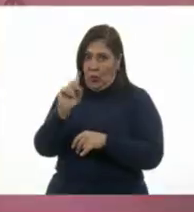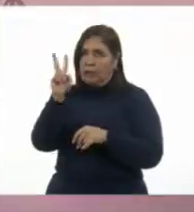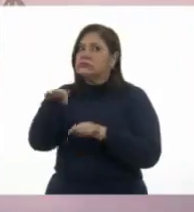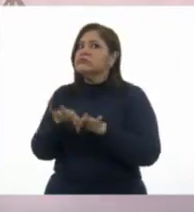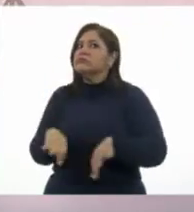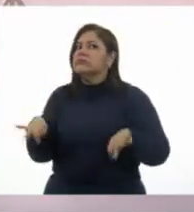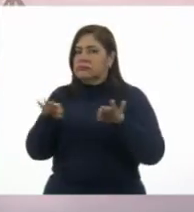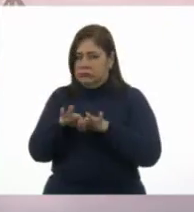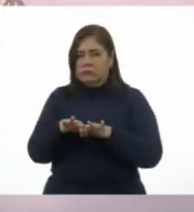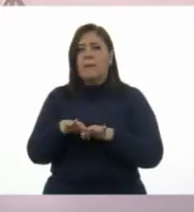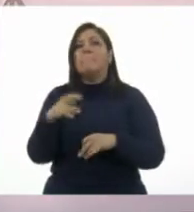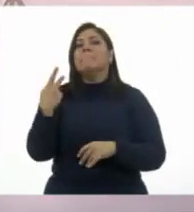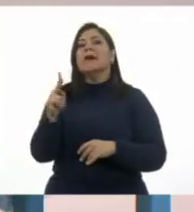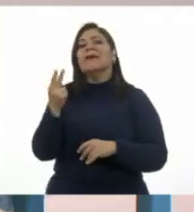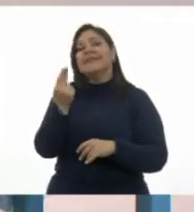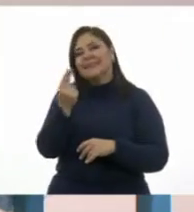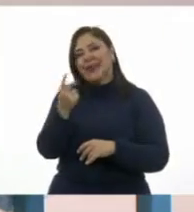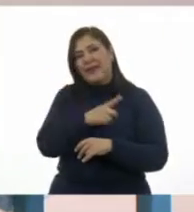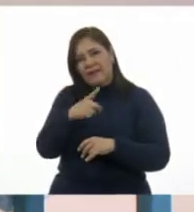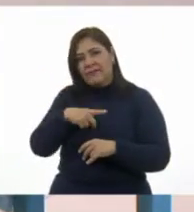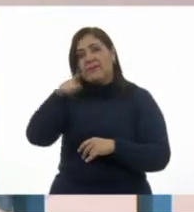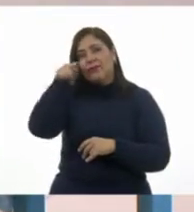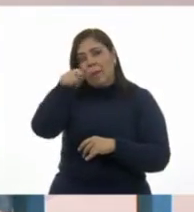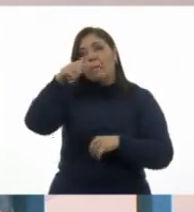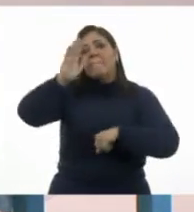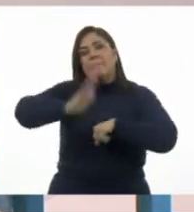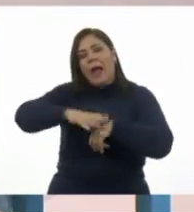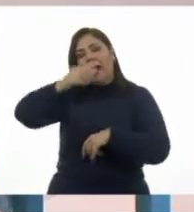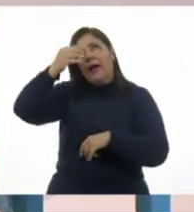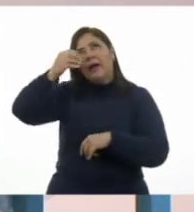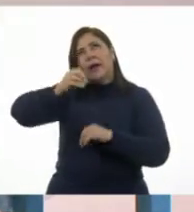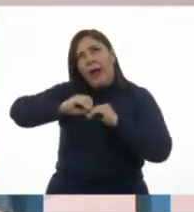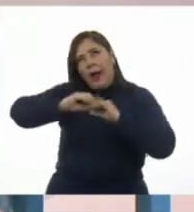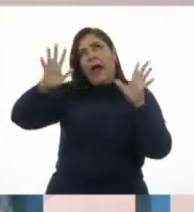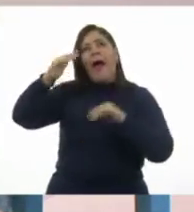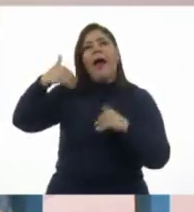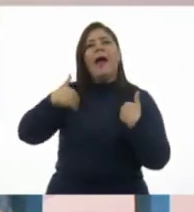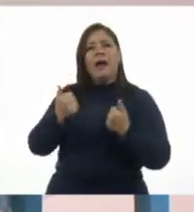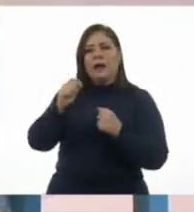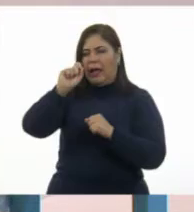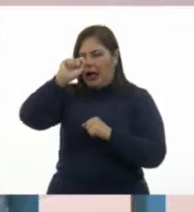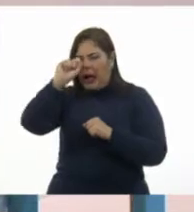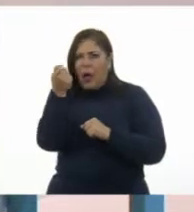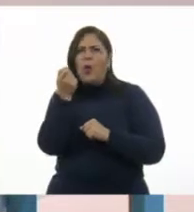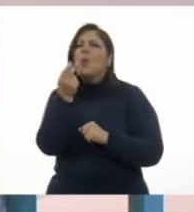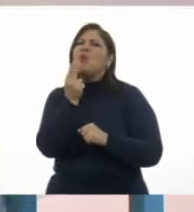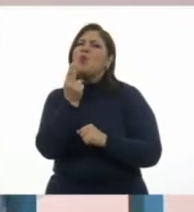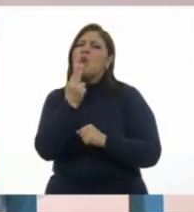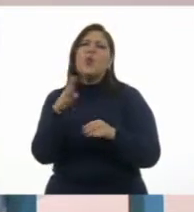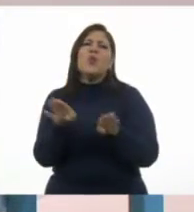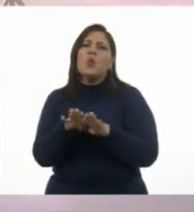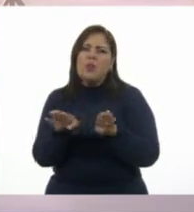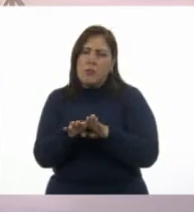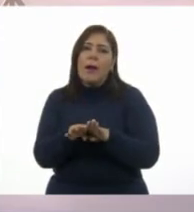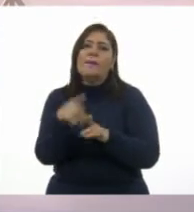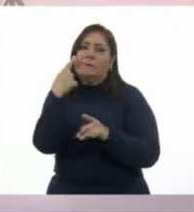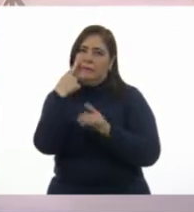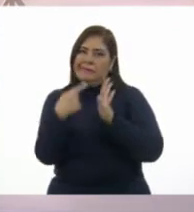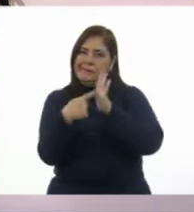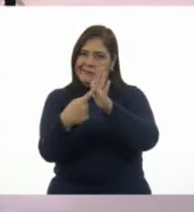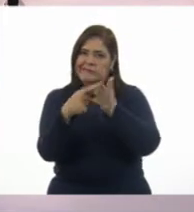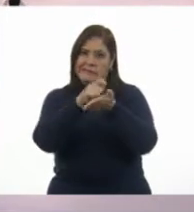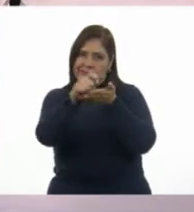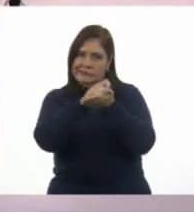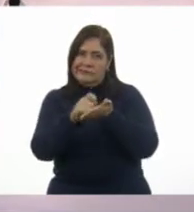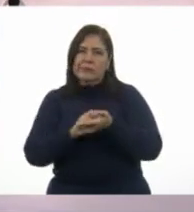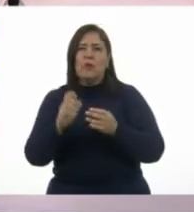Pero para que te quede más claro cómo, sí, hacemos uso de esta glotal, voy a hacer algunos ejercicios. ¿Qué